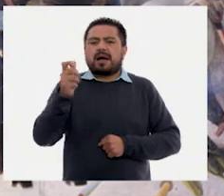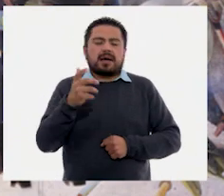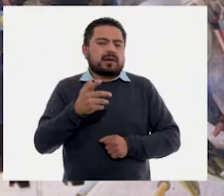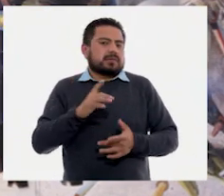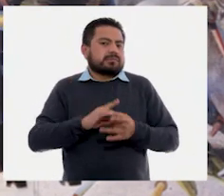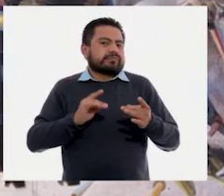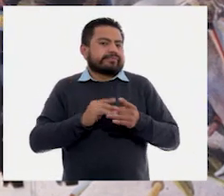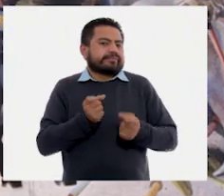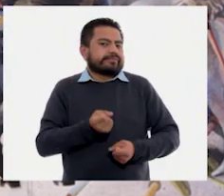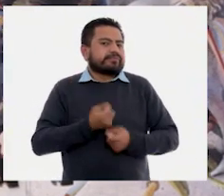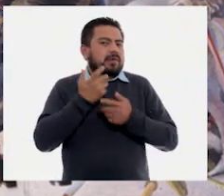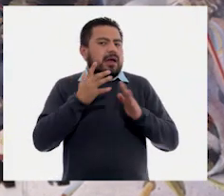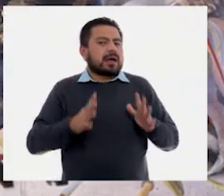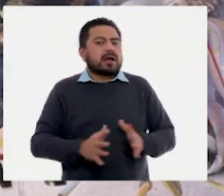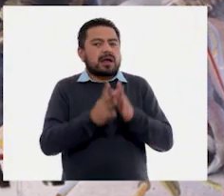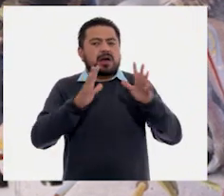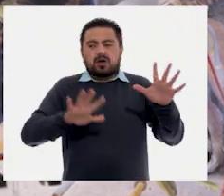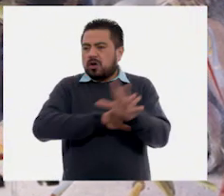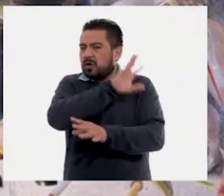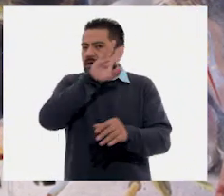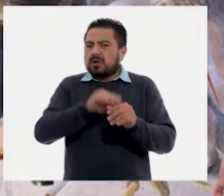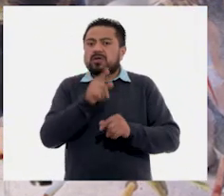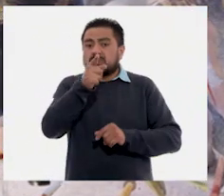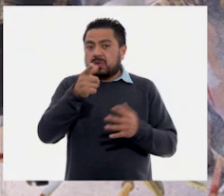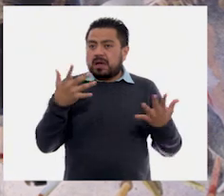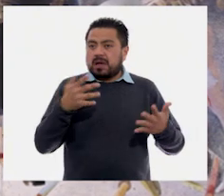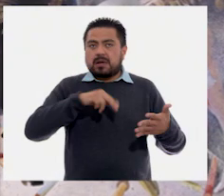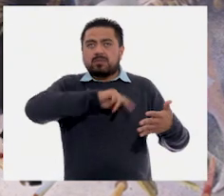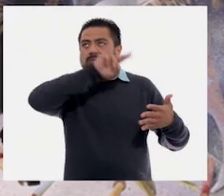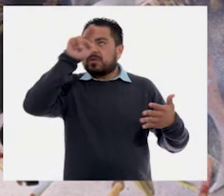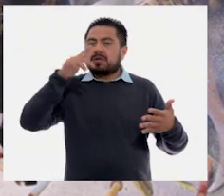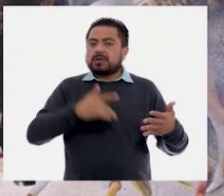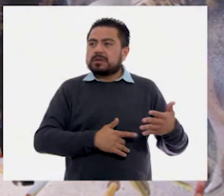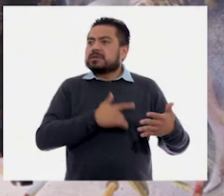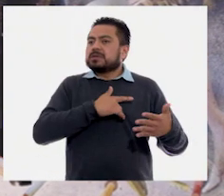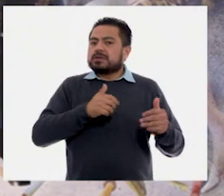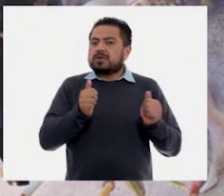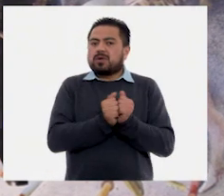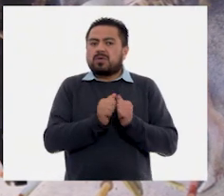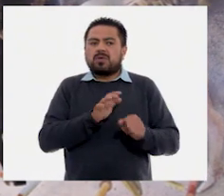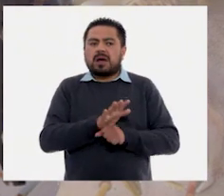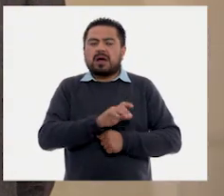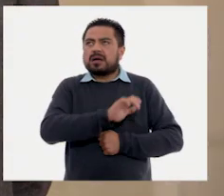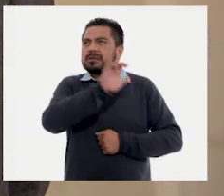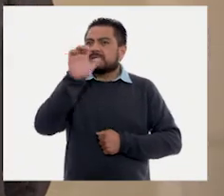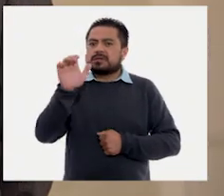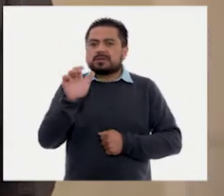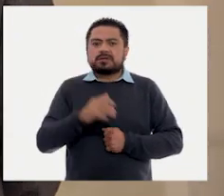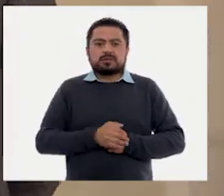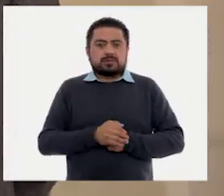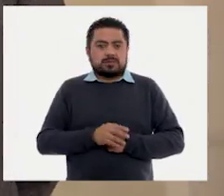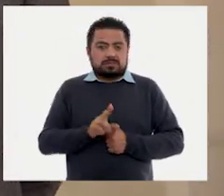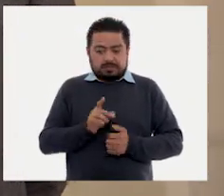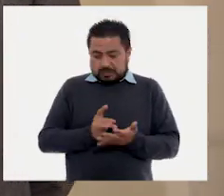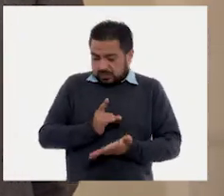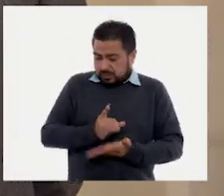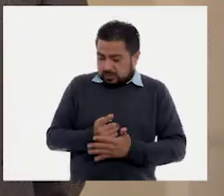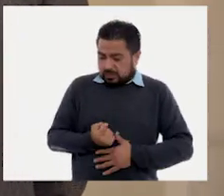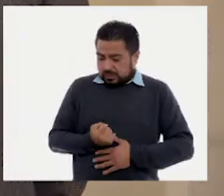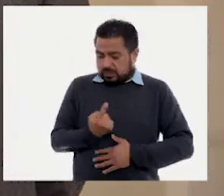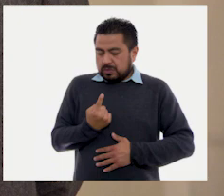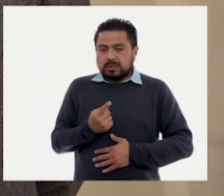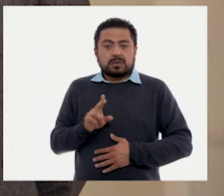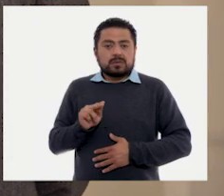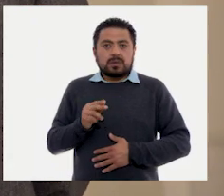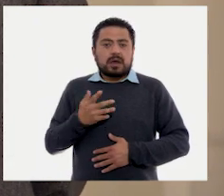hablaba de la guerra y todo eso. De hecho, hiciste un mural inspirado un poco en Uccello, ¿no? No solo uno. Es decir,